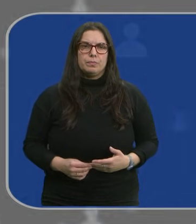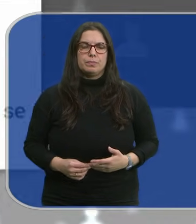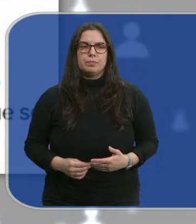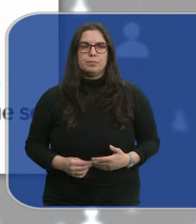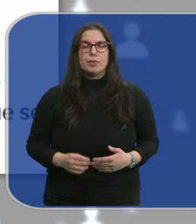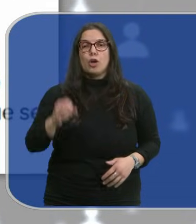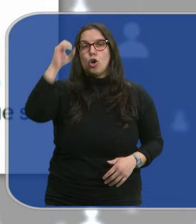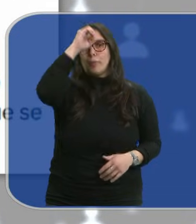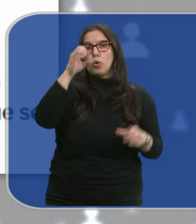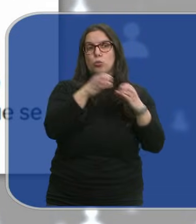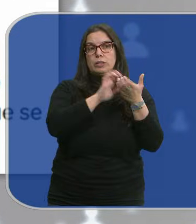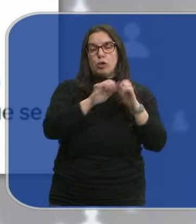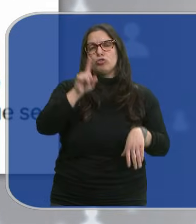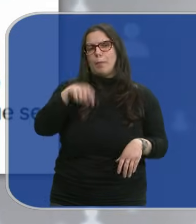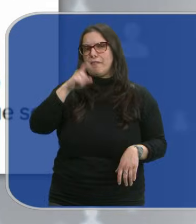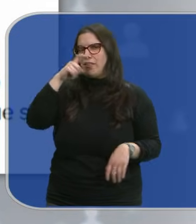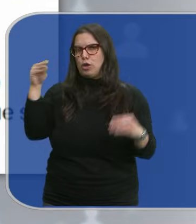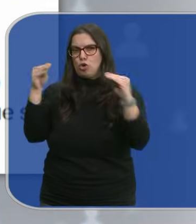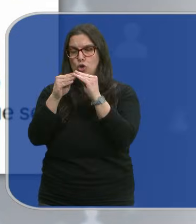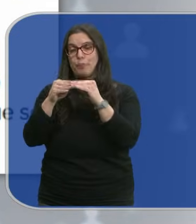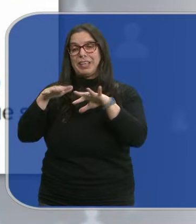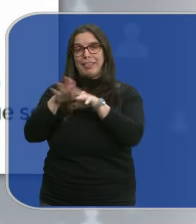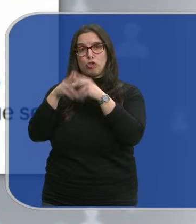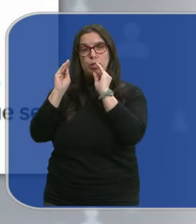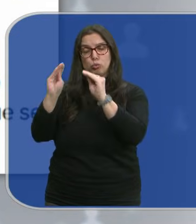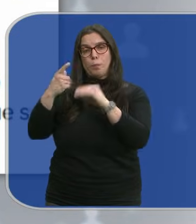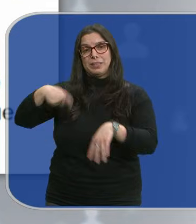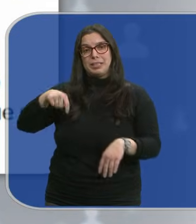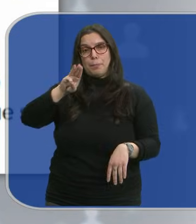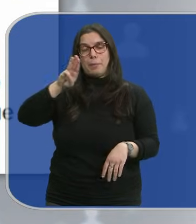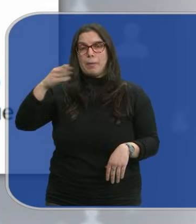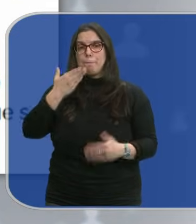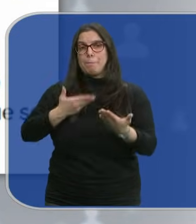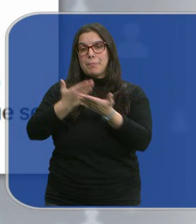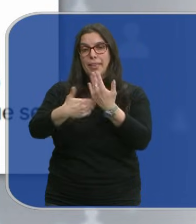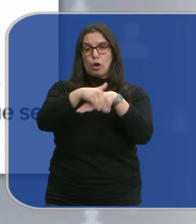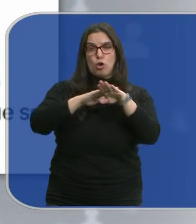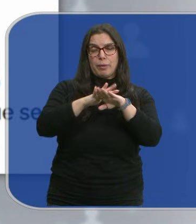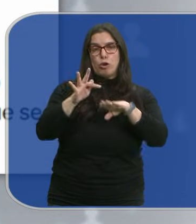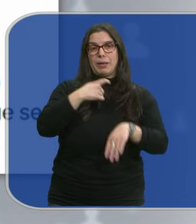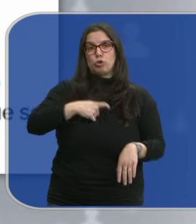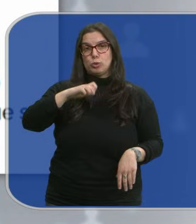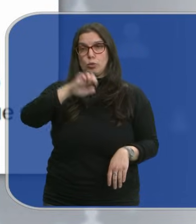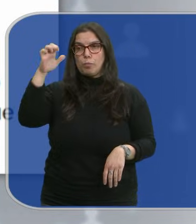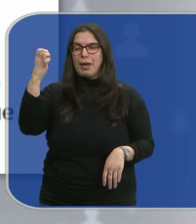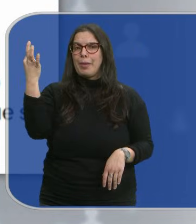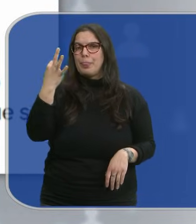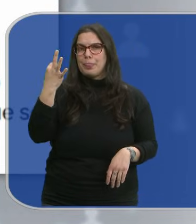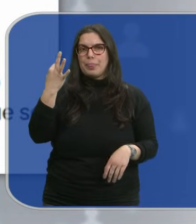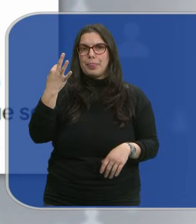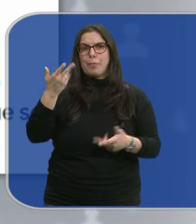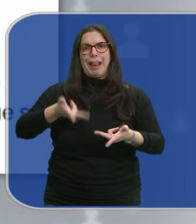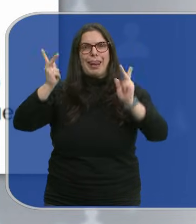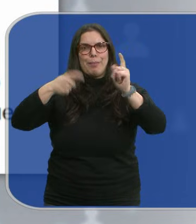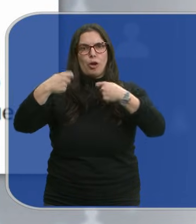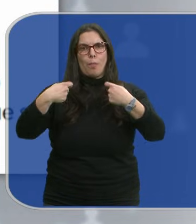La postura de la Junta coincide con la de Alberto Núñez Feijóo. En sus redes sociales, el presidente del PP pide al Gobierno y a la Comisión Europea que no se aplique el